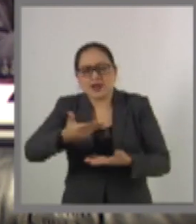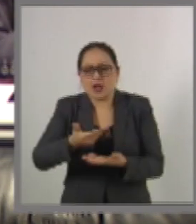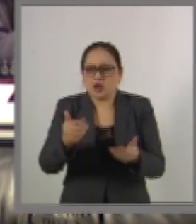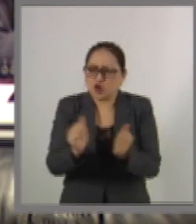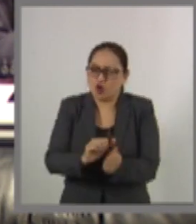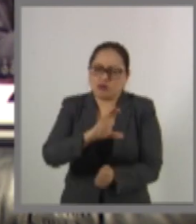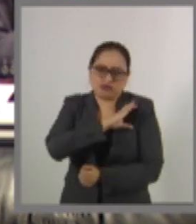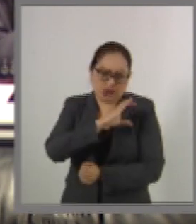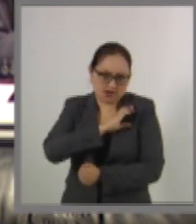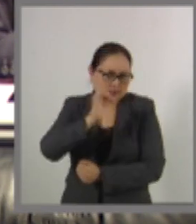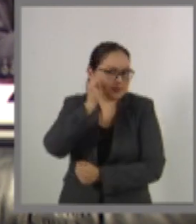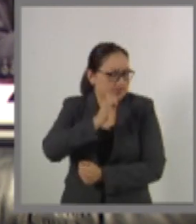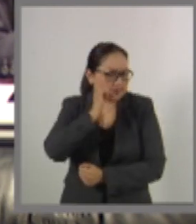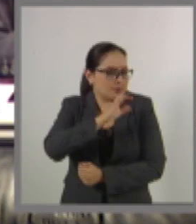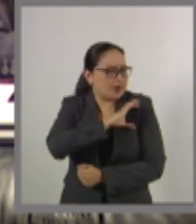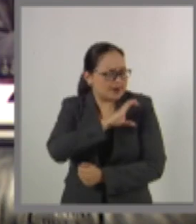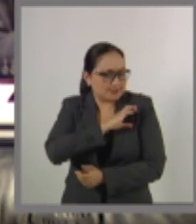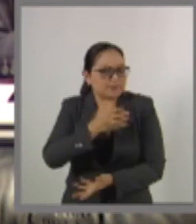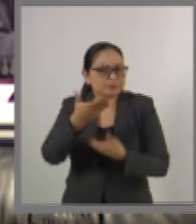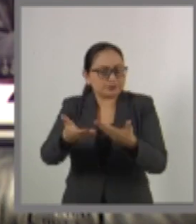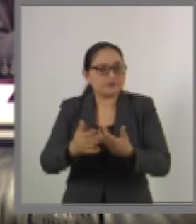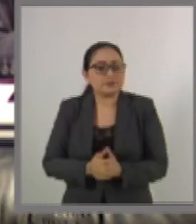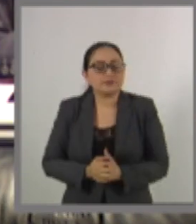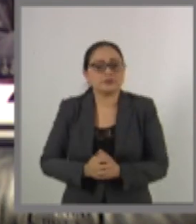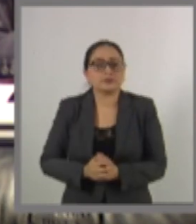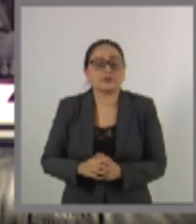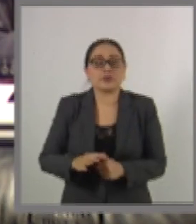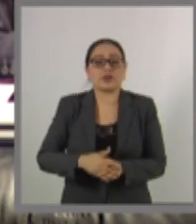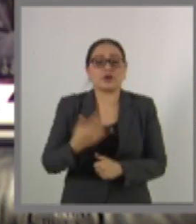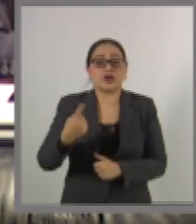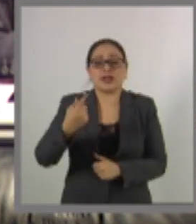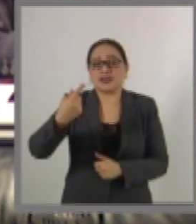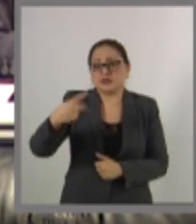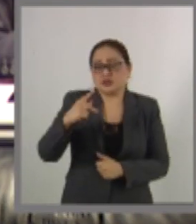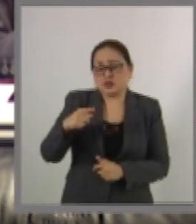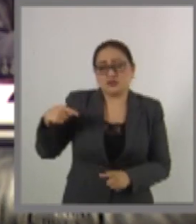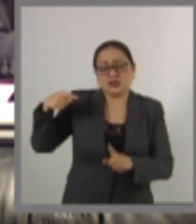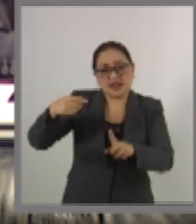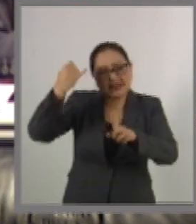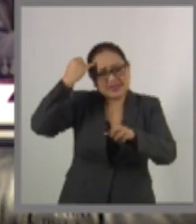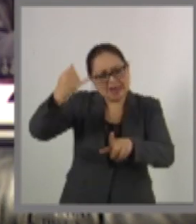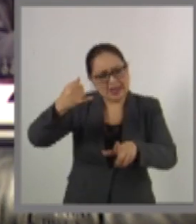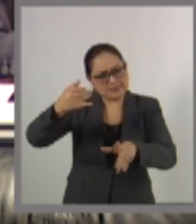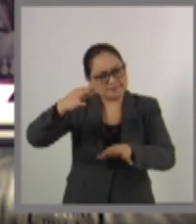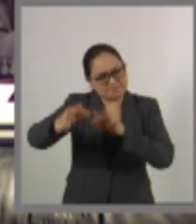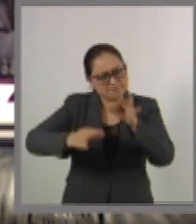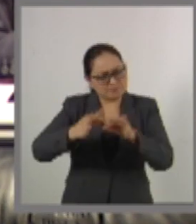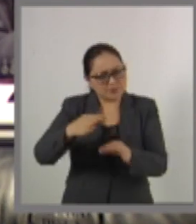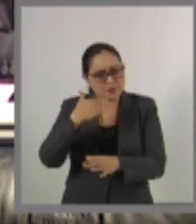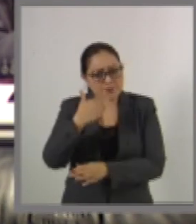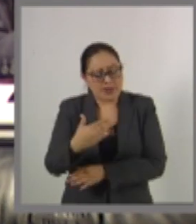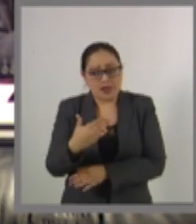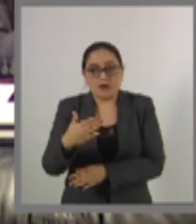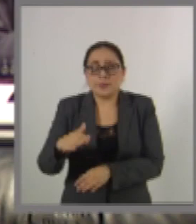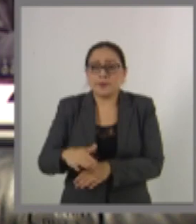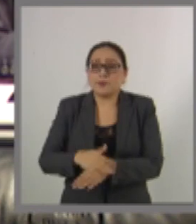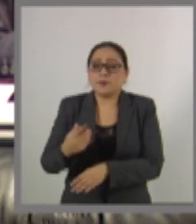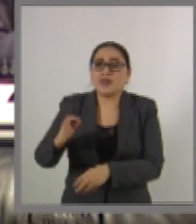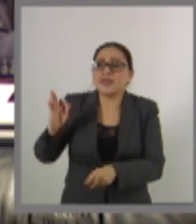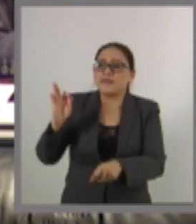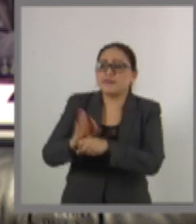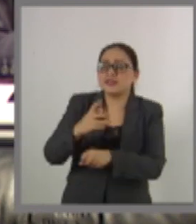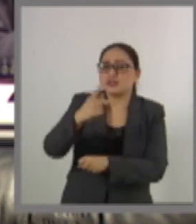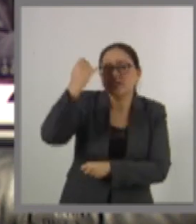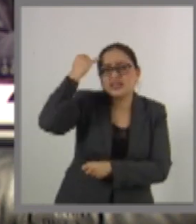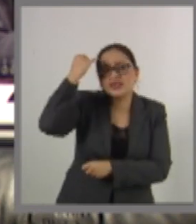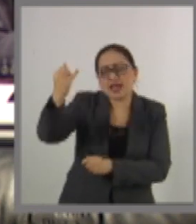fraterno siempre, por las convicciones bien puestas, por la defensa de sus